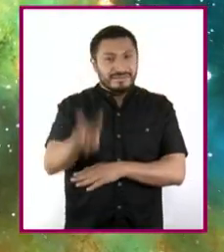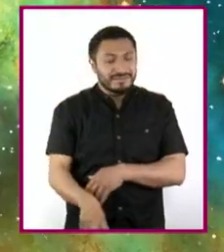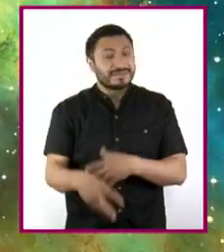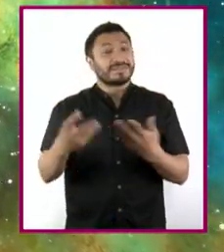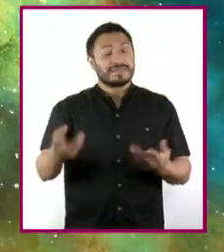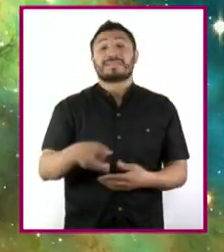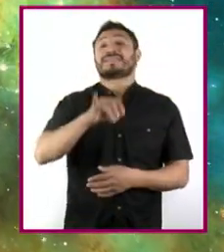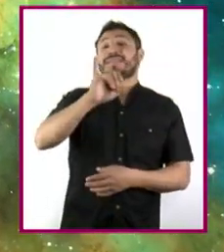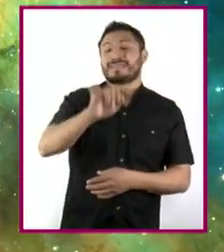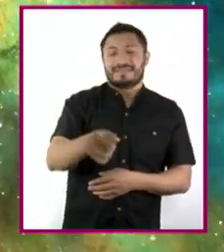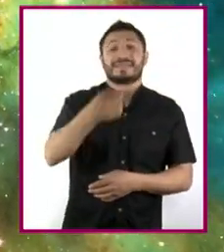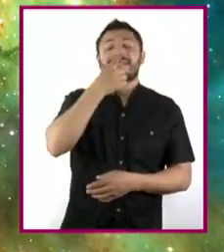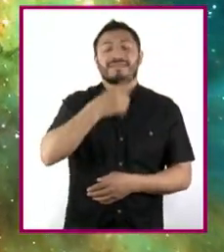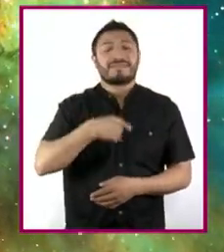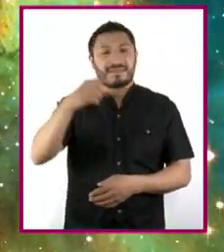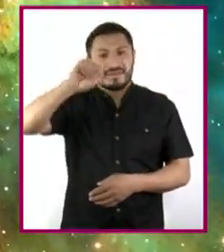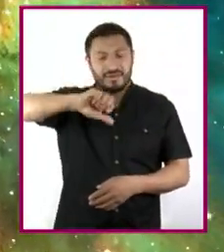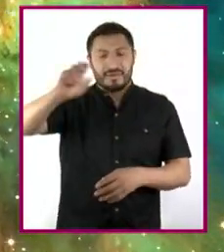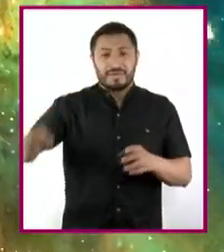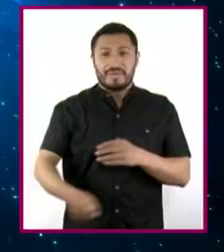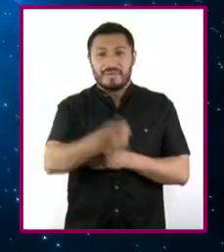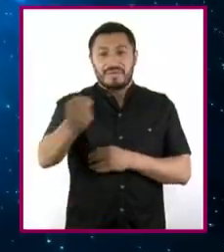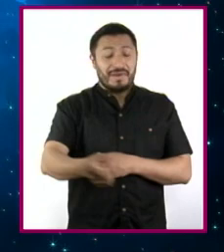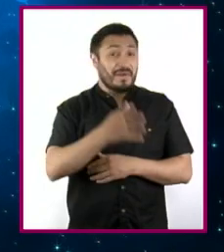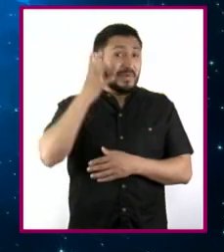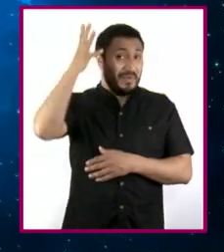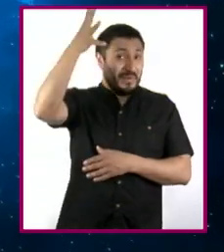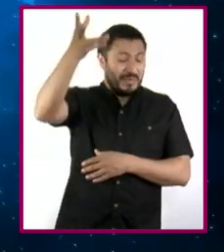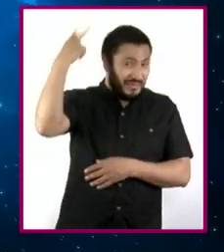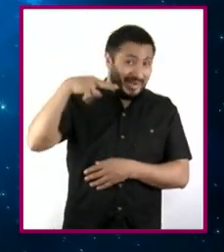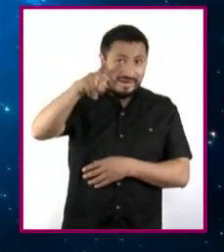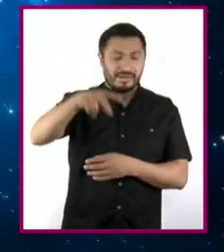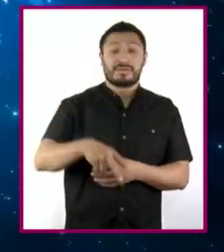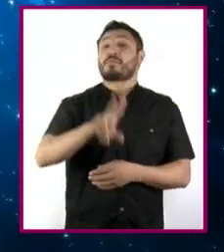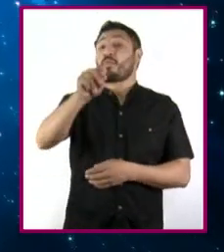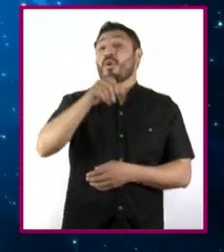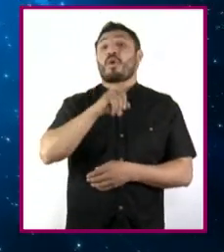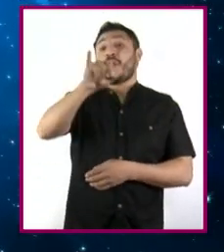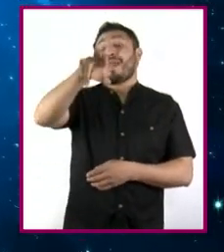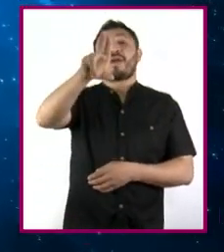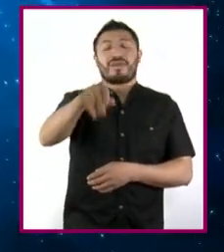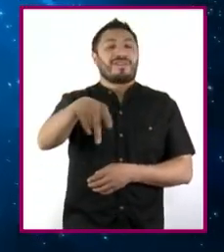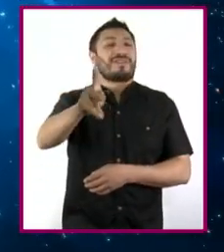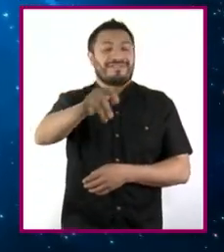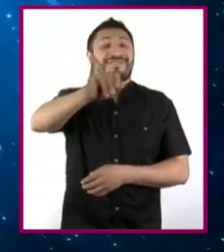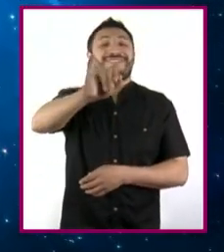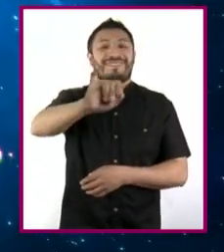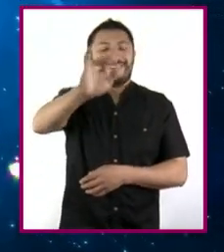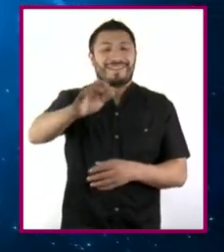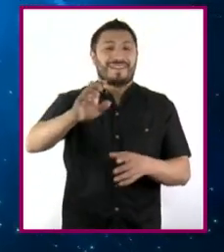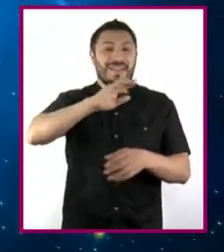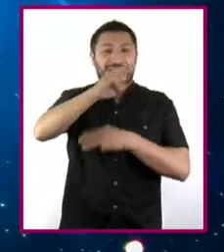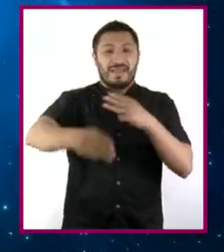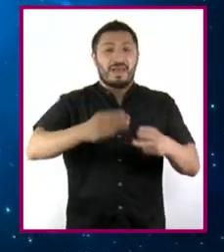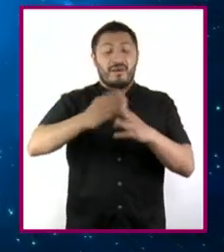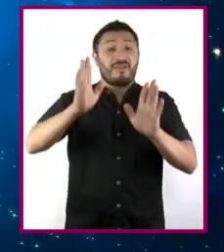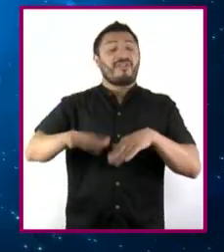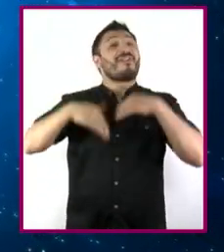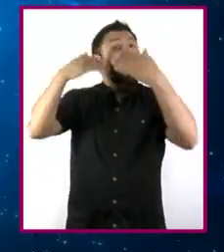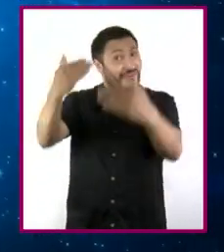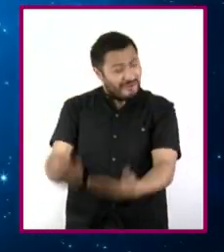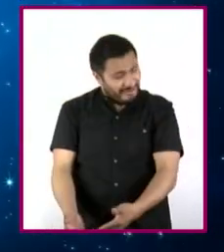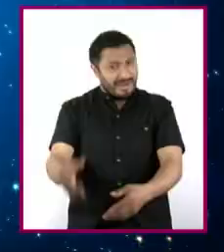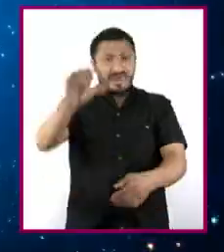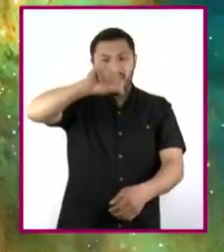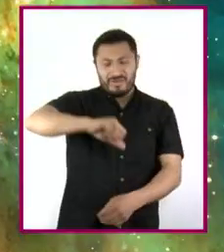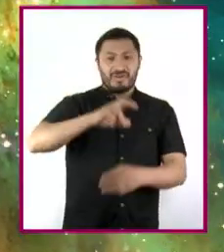es, me dijiste que hoy iríamos al infinito y más allá. Bueno, no tan lejos Pepe, pero sí, fuera del planeta Tierra. Hoy hablaremos